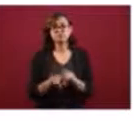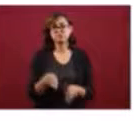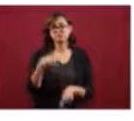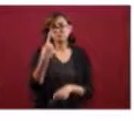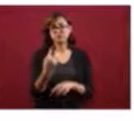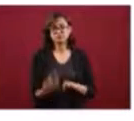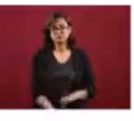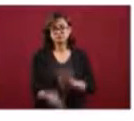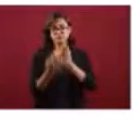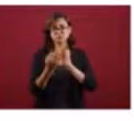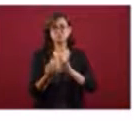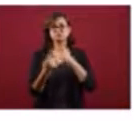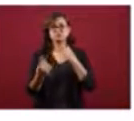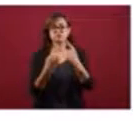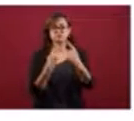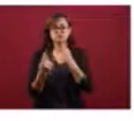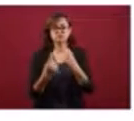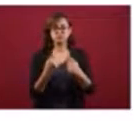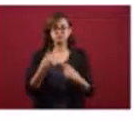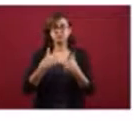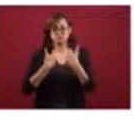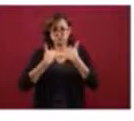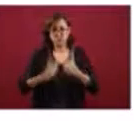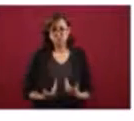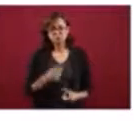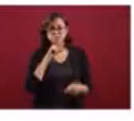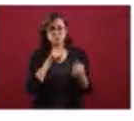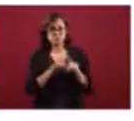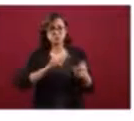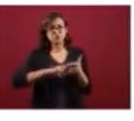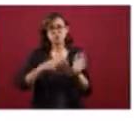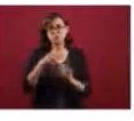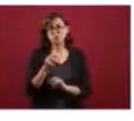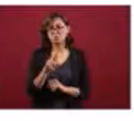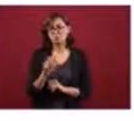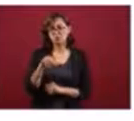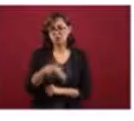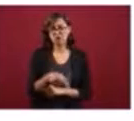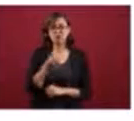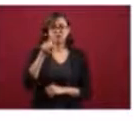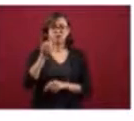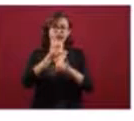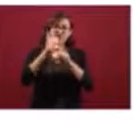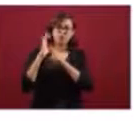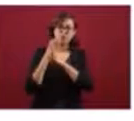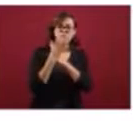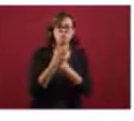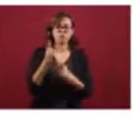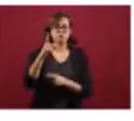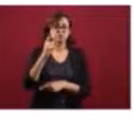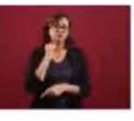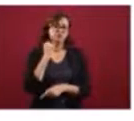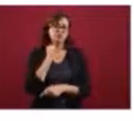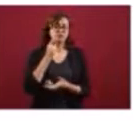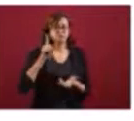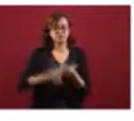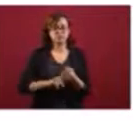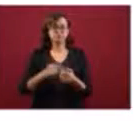como mía ante la comisión que el Estado, que el Senado estableció para darle seguimiento a